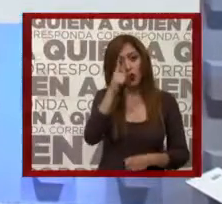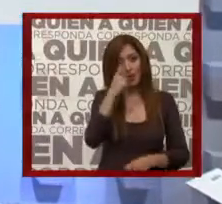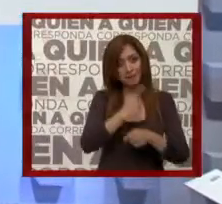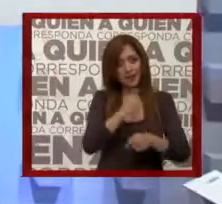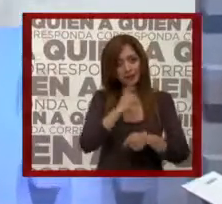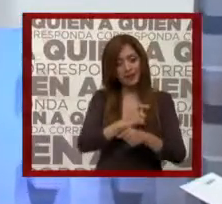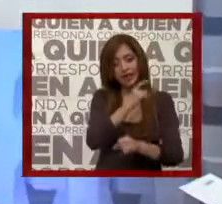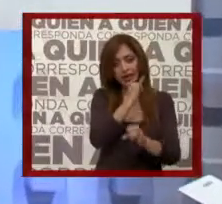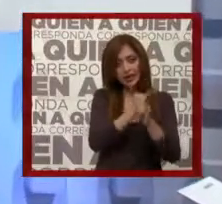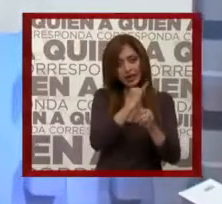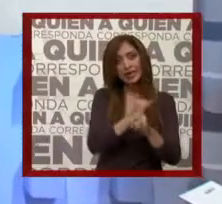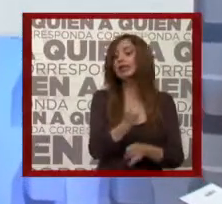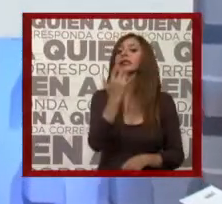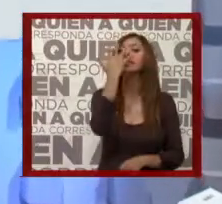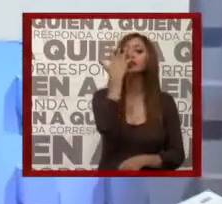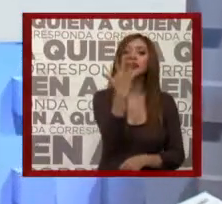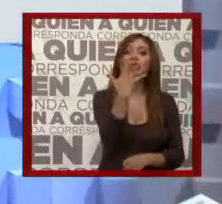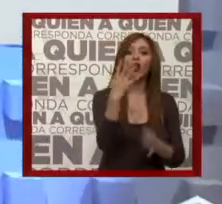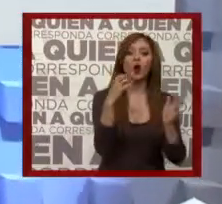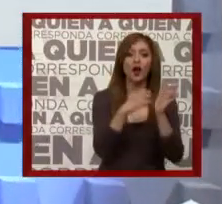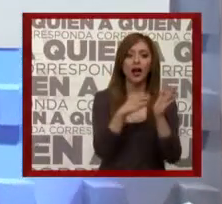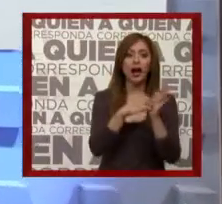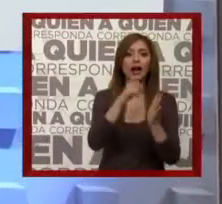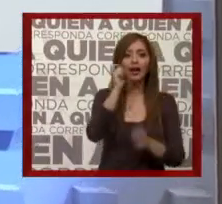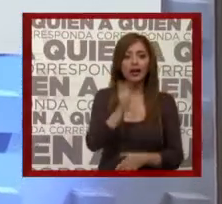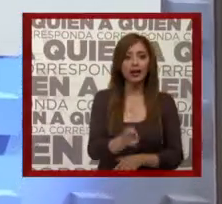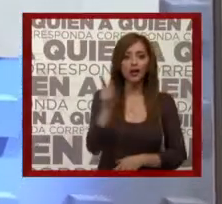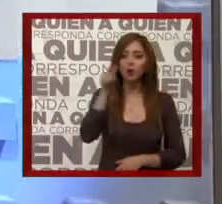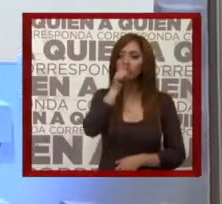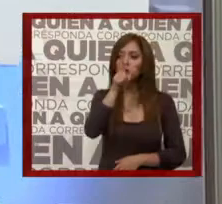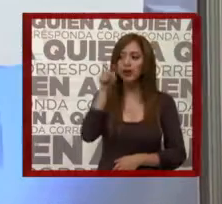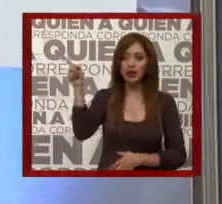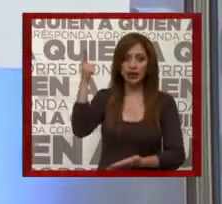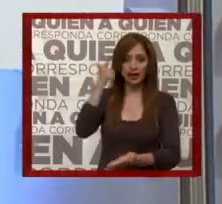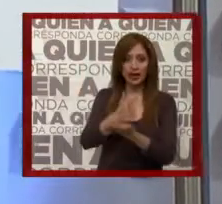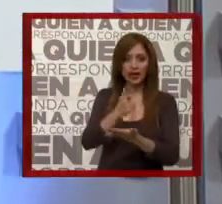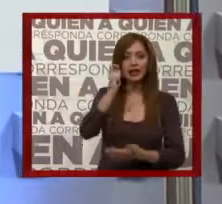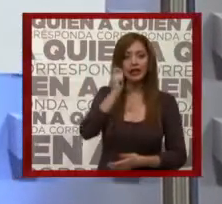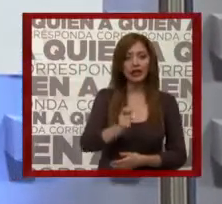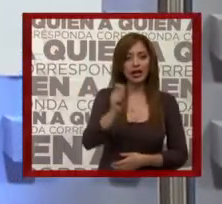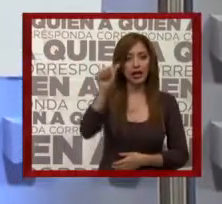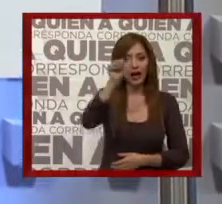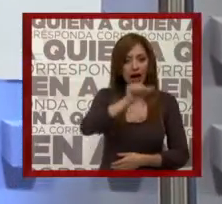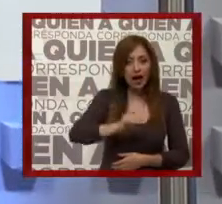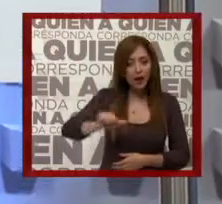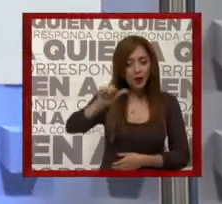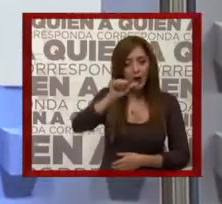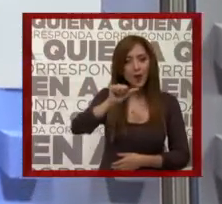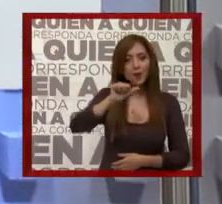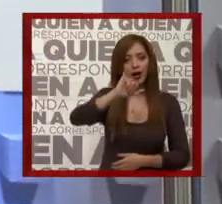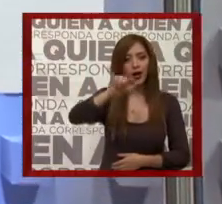sociales. Vamos a entregar 5 cajas en la cuenta oficial del señor Jorge Garralda. Ya lo saben, es